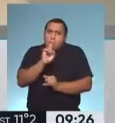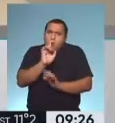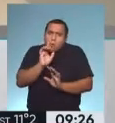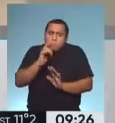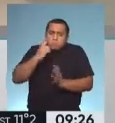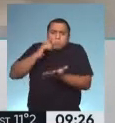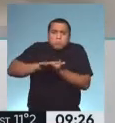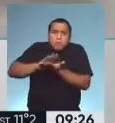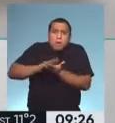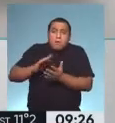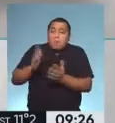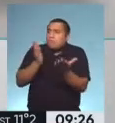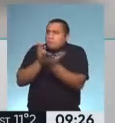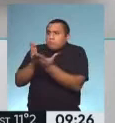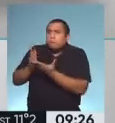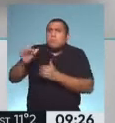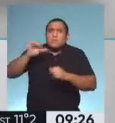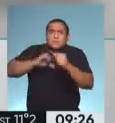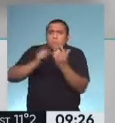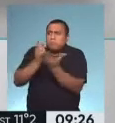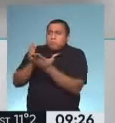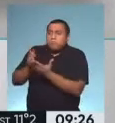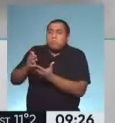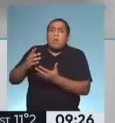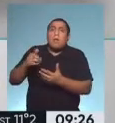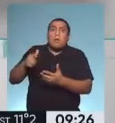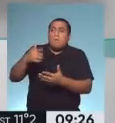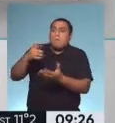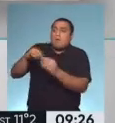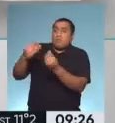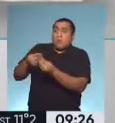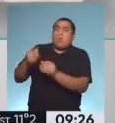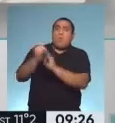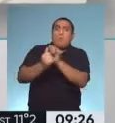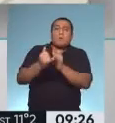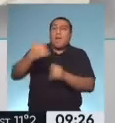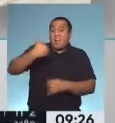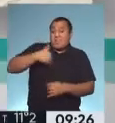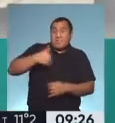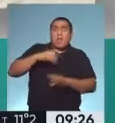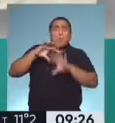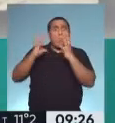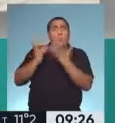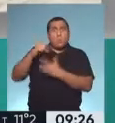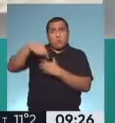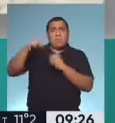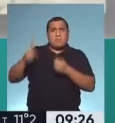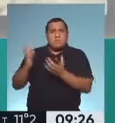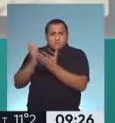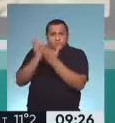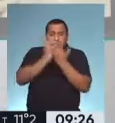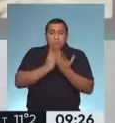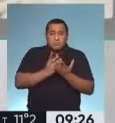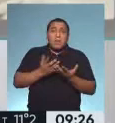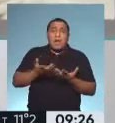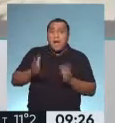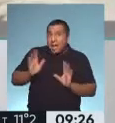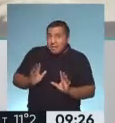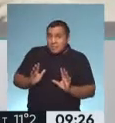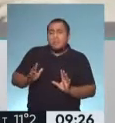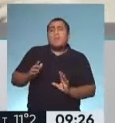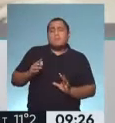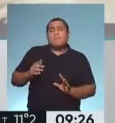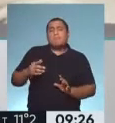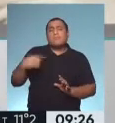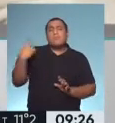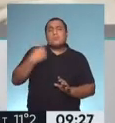con el resultado de estudios serios realizados en la argentina y en el mundo que nos permiten en definición en definitiva saber que hay que